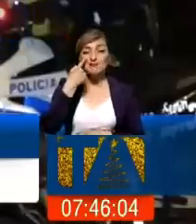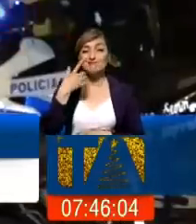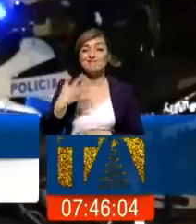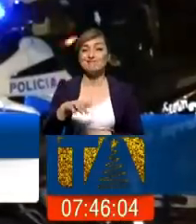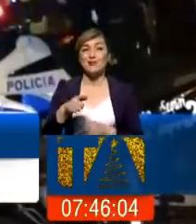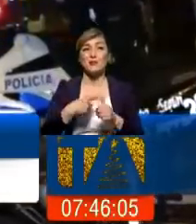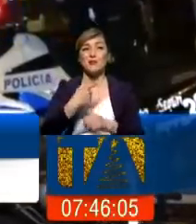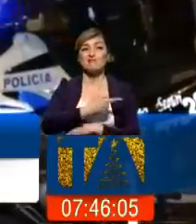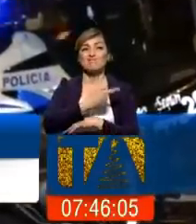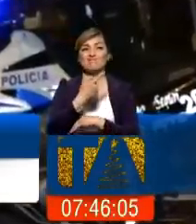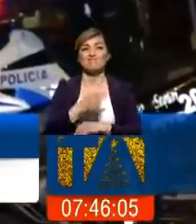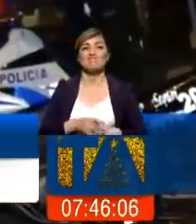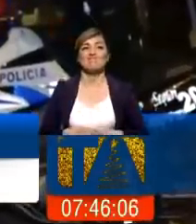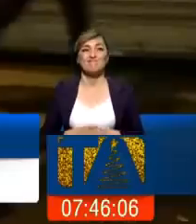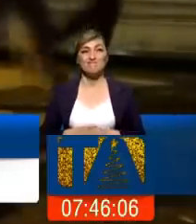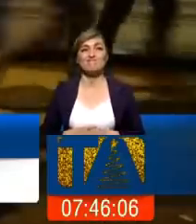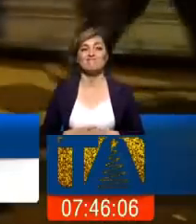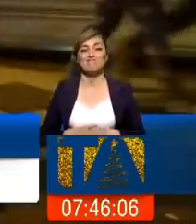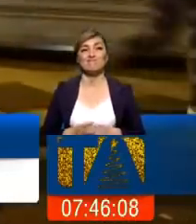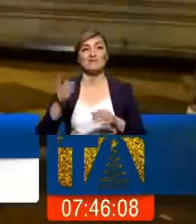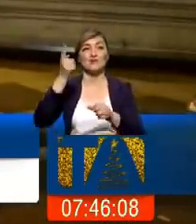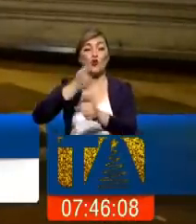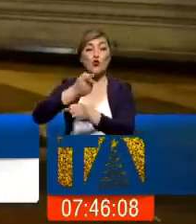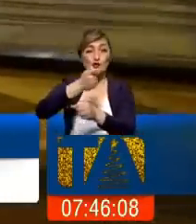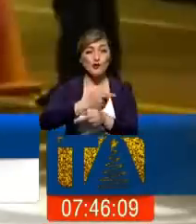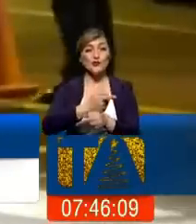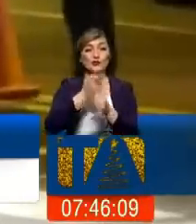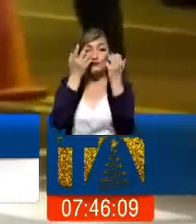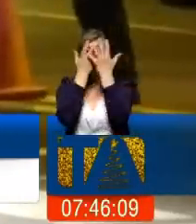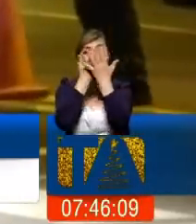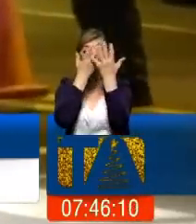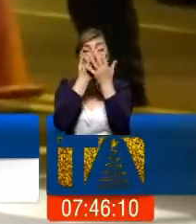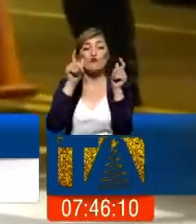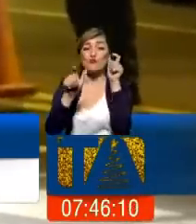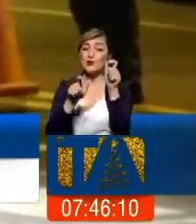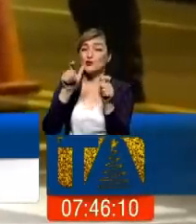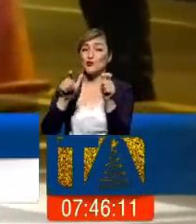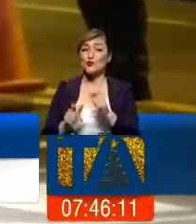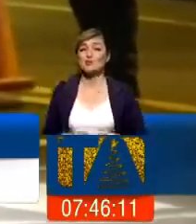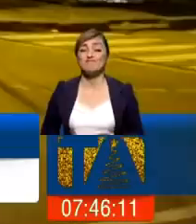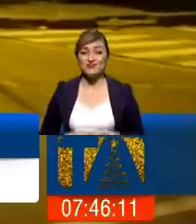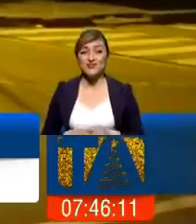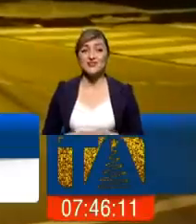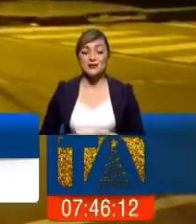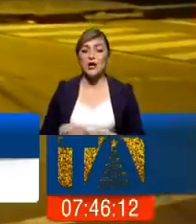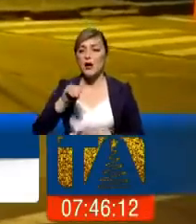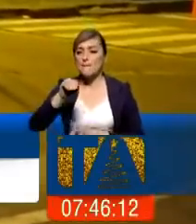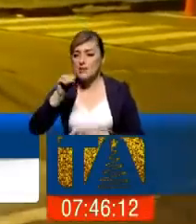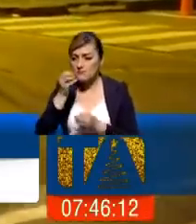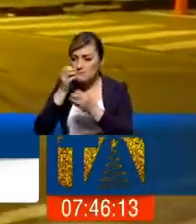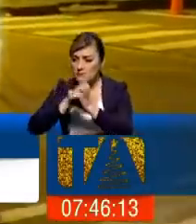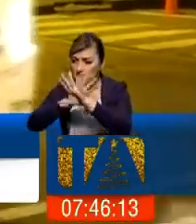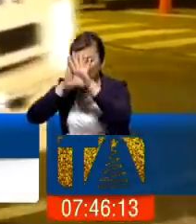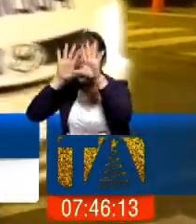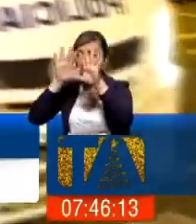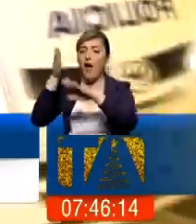durante los primeros días de vigencia, pues las nuevas disposiciones generan confusión en la ciudadanía. Por ello se socializan las restricciones